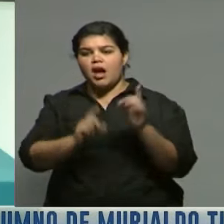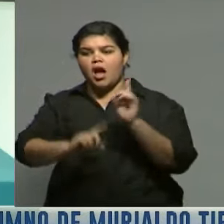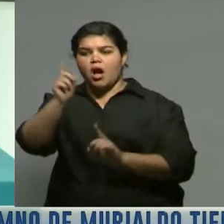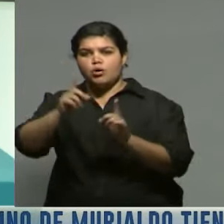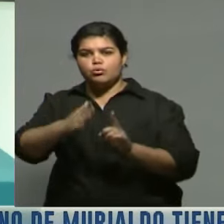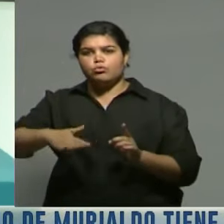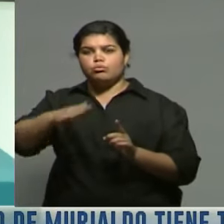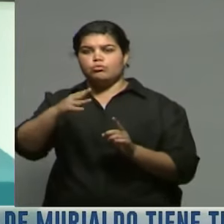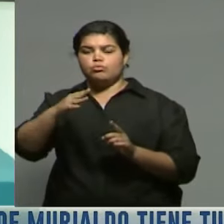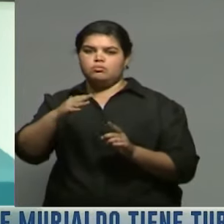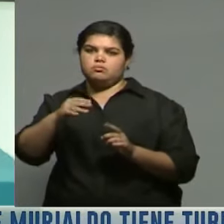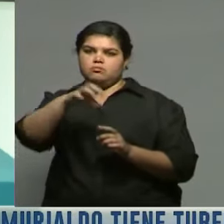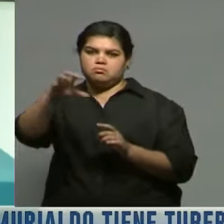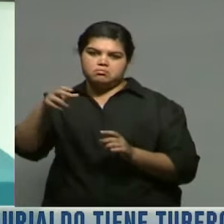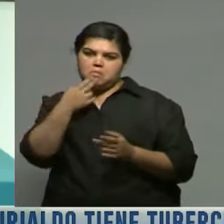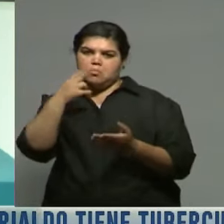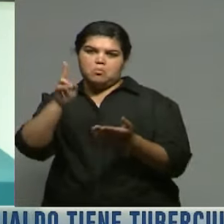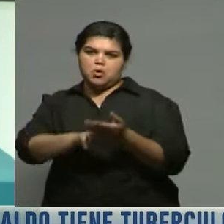no tributen absolutamente nada,